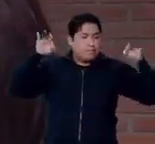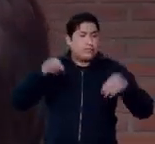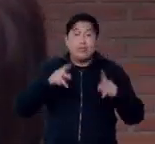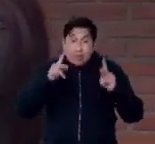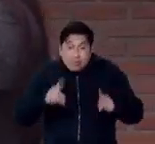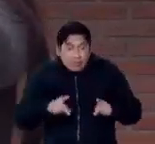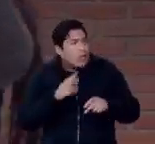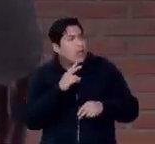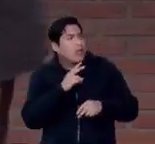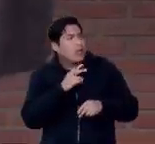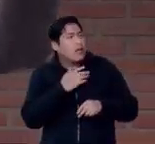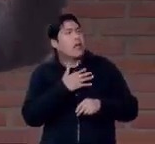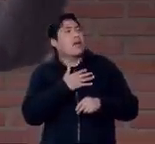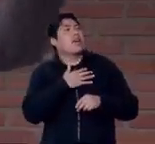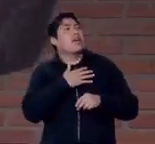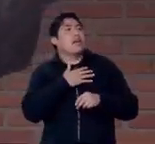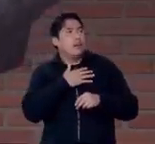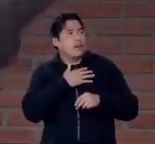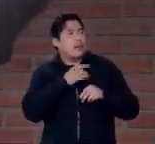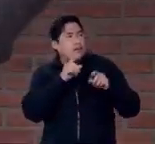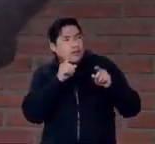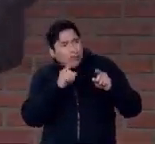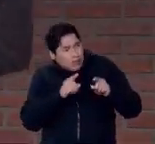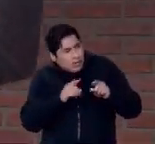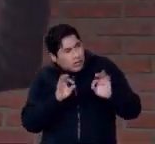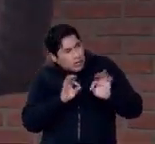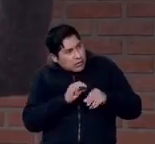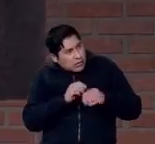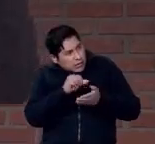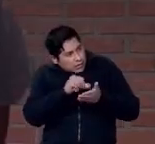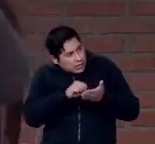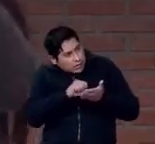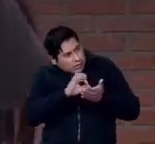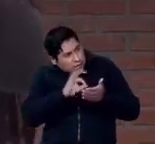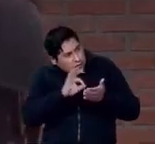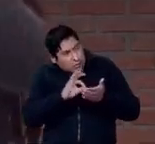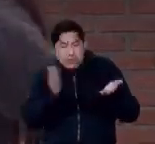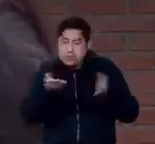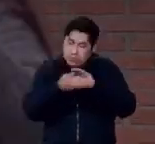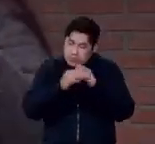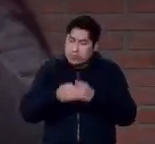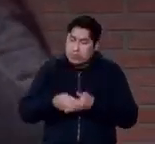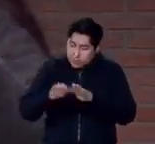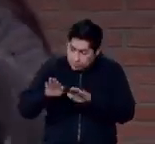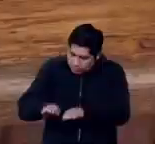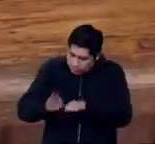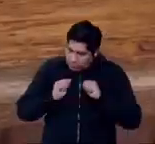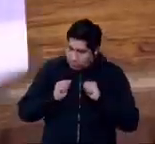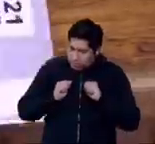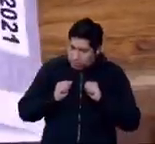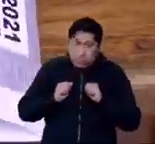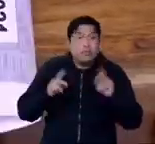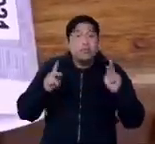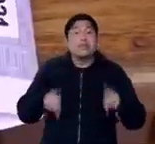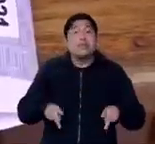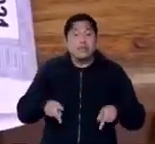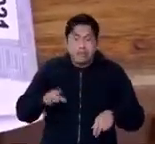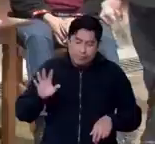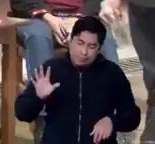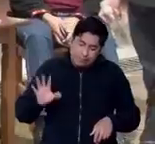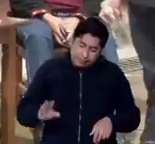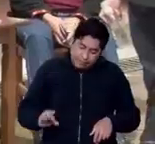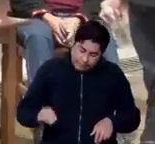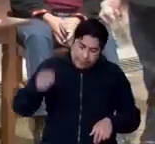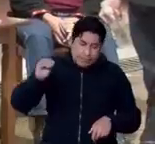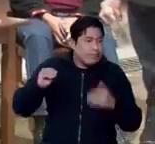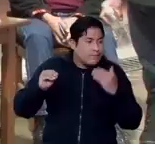de sufragio. De esta manera puede verificar que no existe ninguna marca o señal. La dobla y la coloca sobre la mesa para que el elector